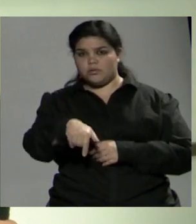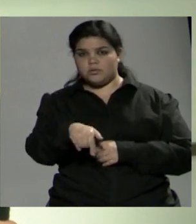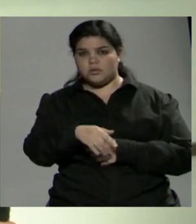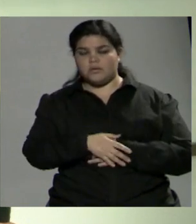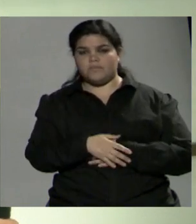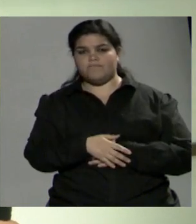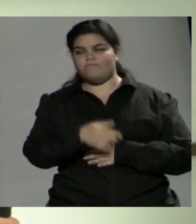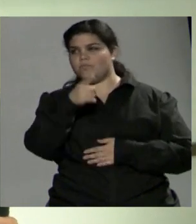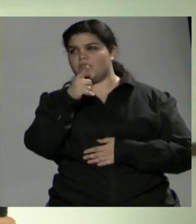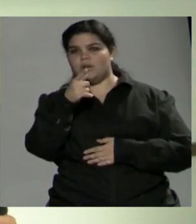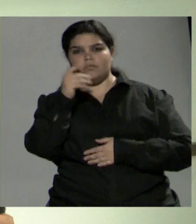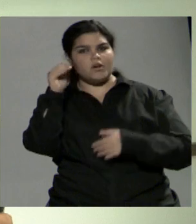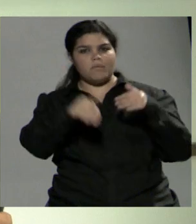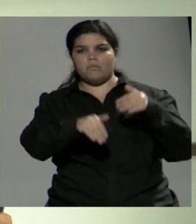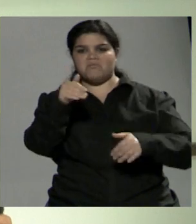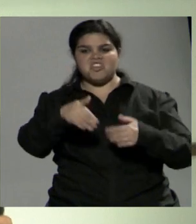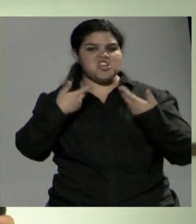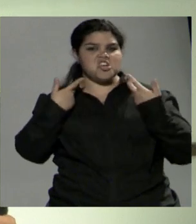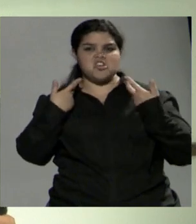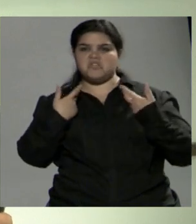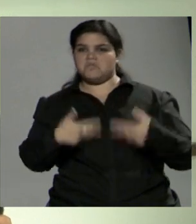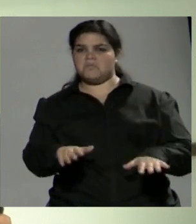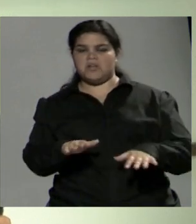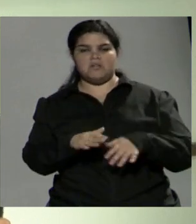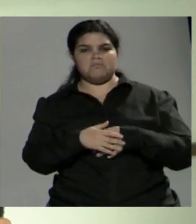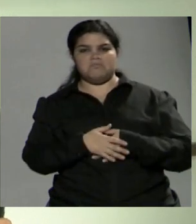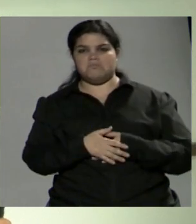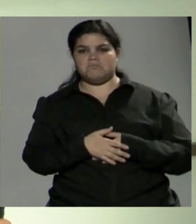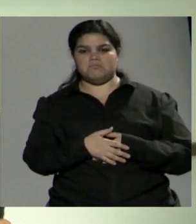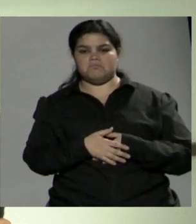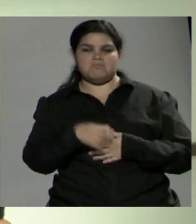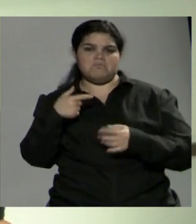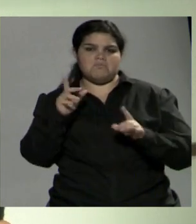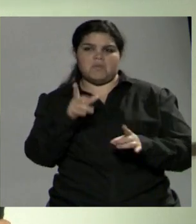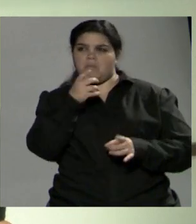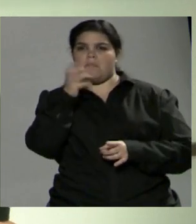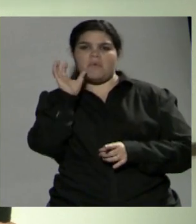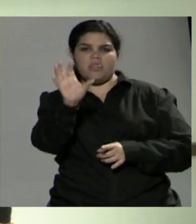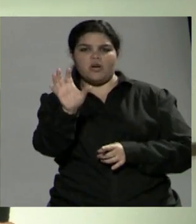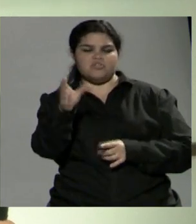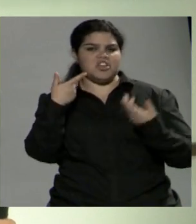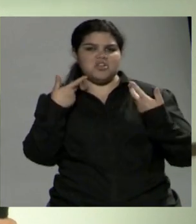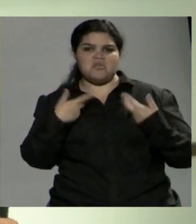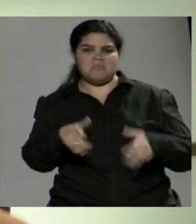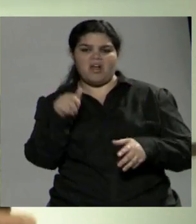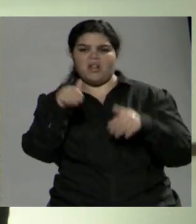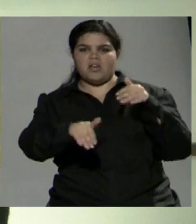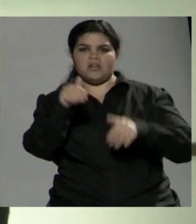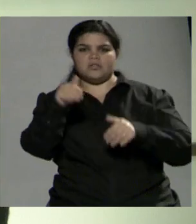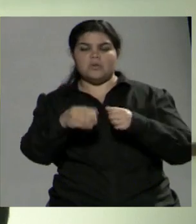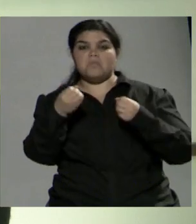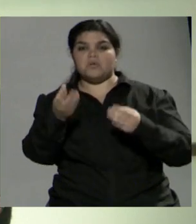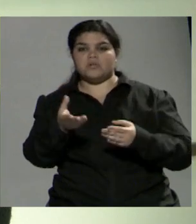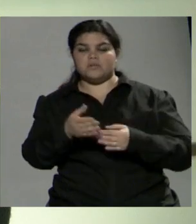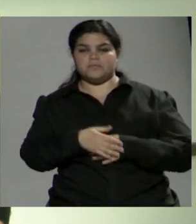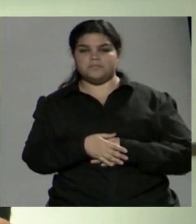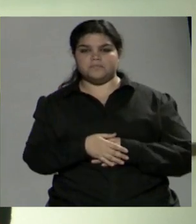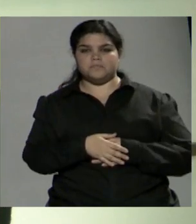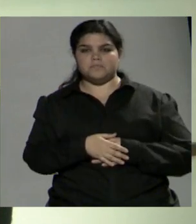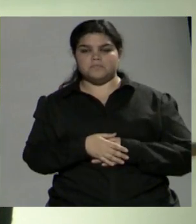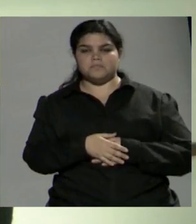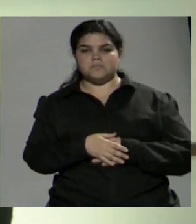de nuestra provincia, ¿qué opinión le merece lo que ha sucedido en el peronismo mendocino y